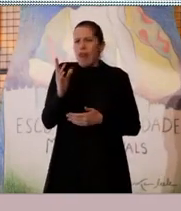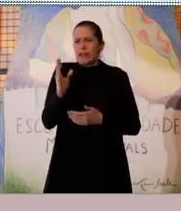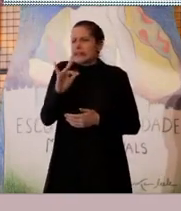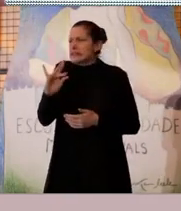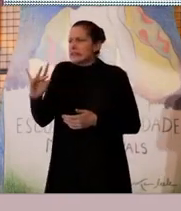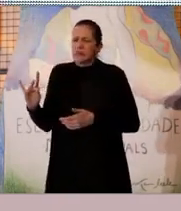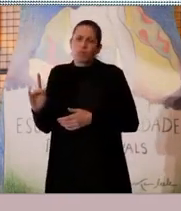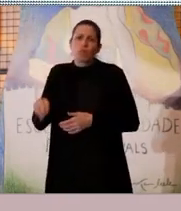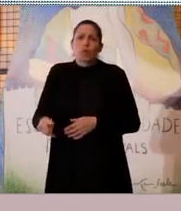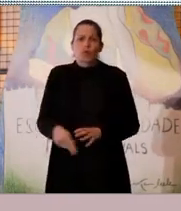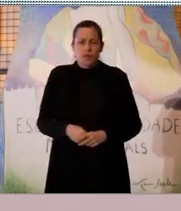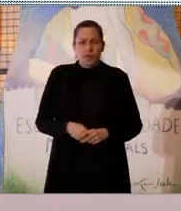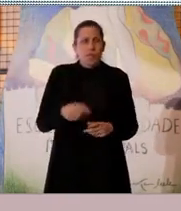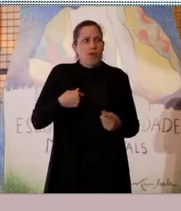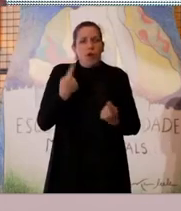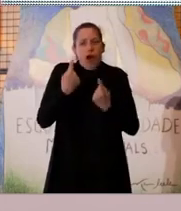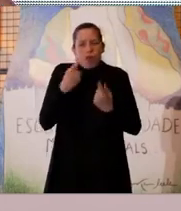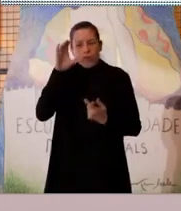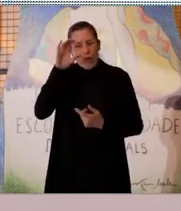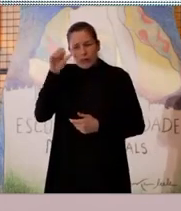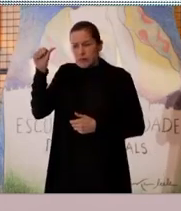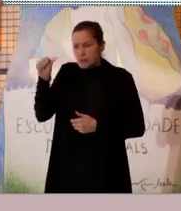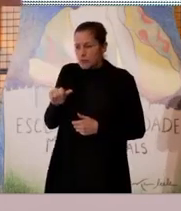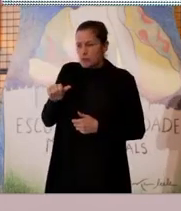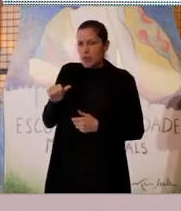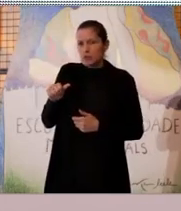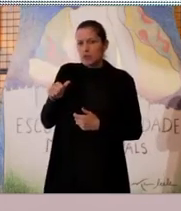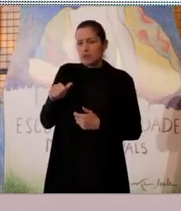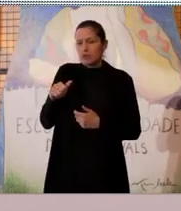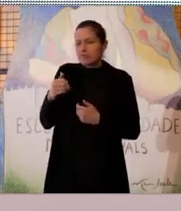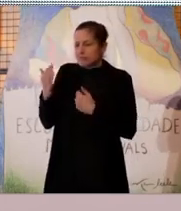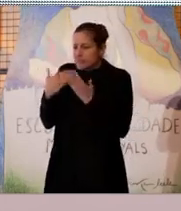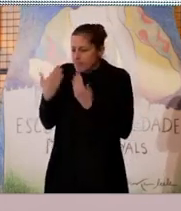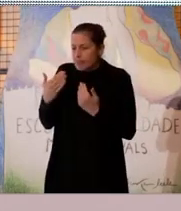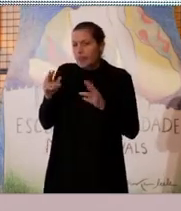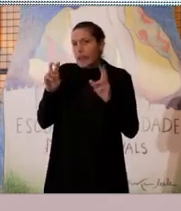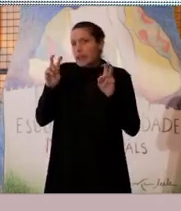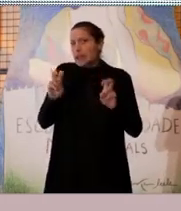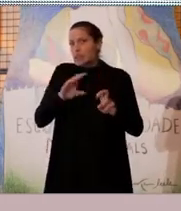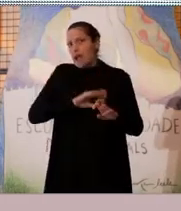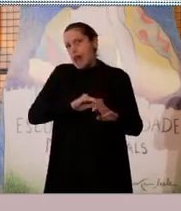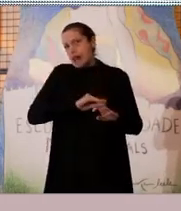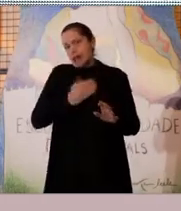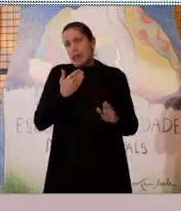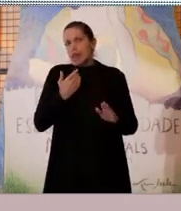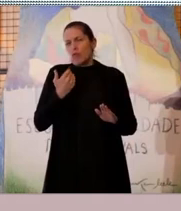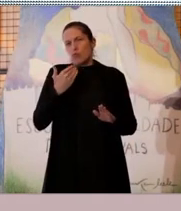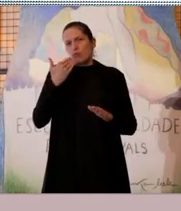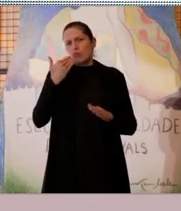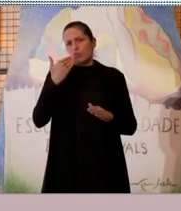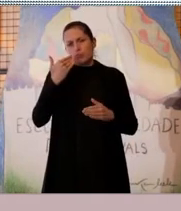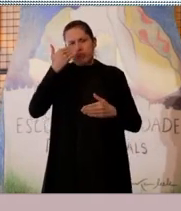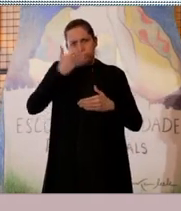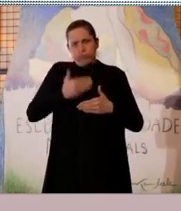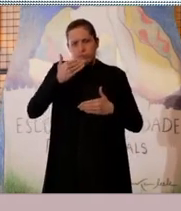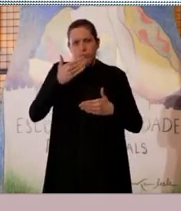cuando hablas con algunas de ellas no algunas son muy fundamentalistas no la lactancia Bueno ahí ya encuentras más barreras Pero algunas de